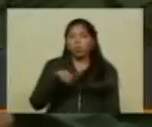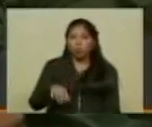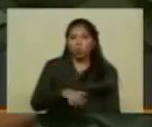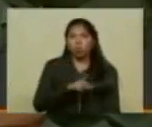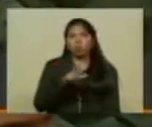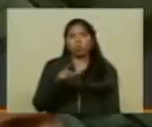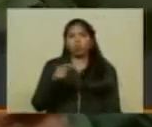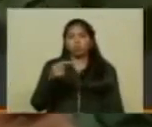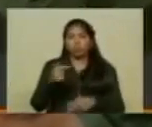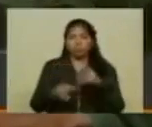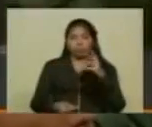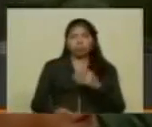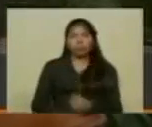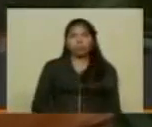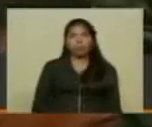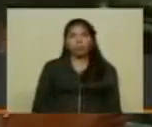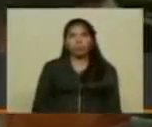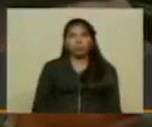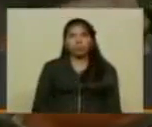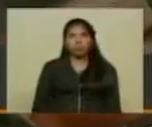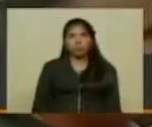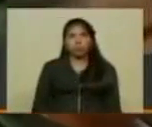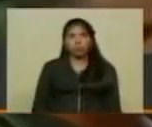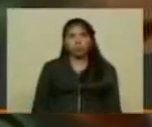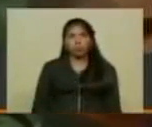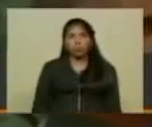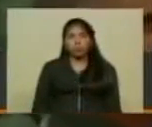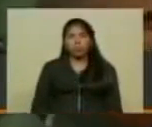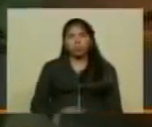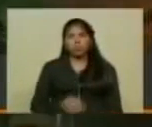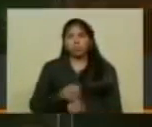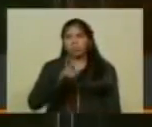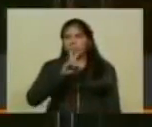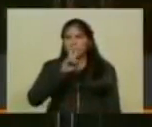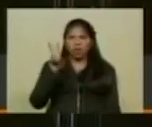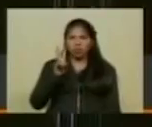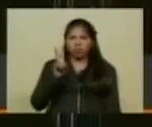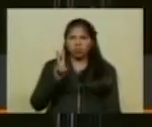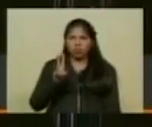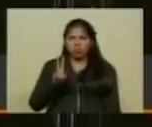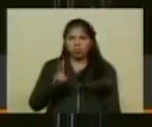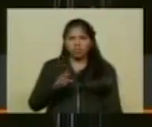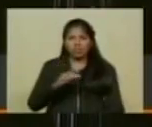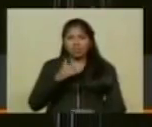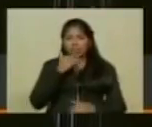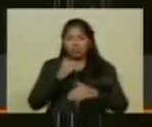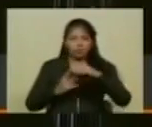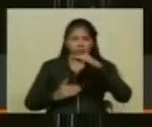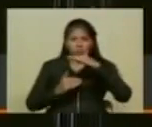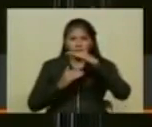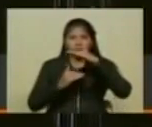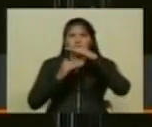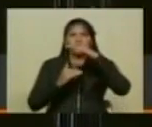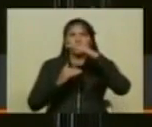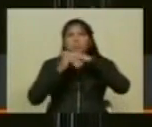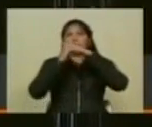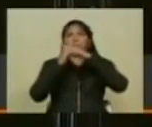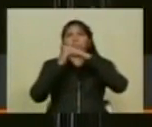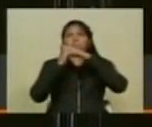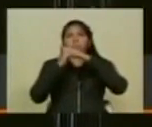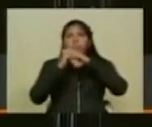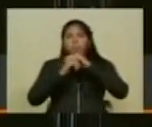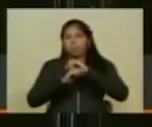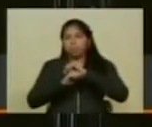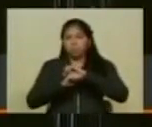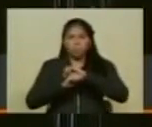recalentamiento para llevar el país hasta el extremo de una violencia